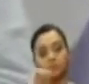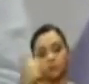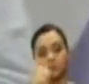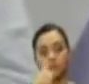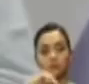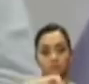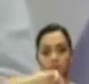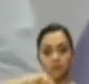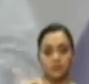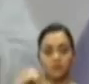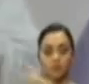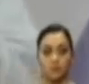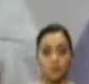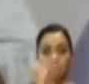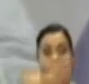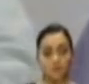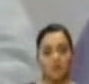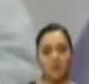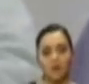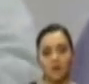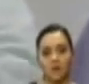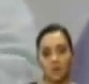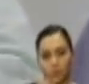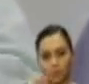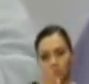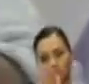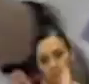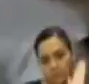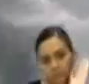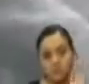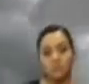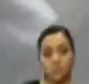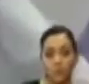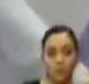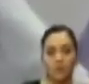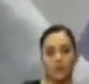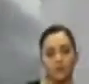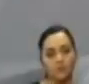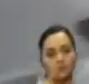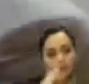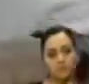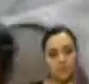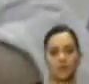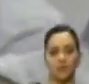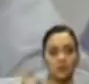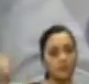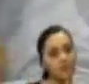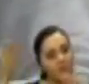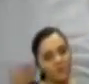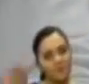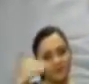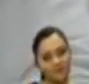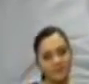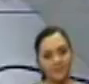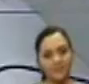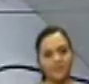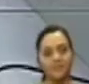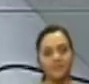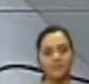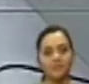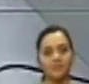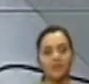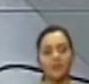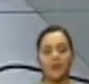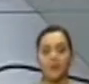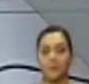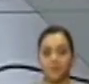tendré esta reunión de parques un poco larga y luego pues retornaremos a la ciudad de Quito. Bienvenidas y bienvenidos nuevamente. Señor